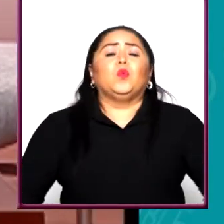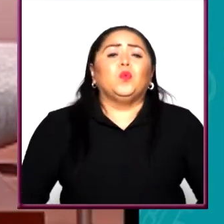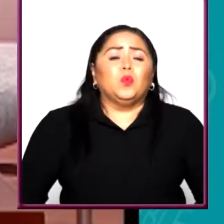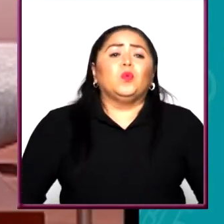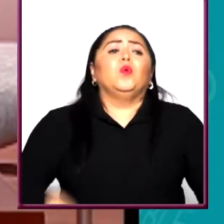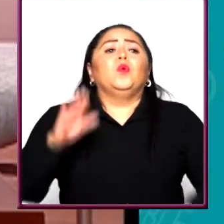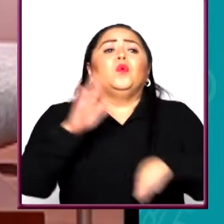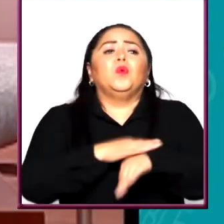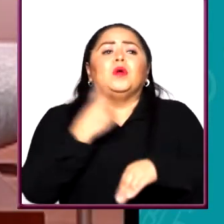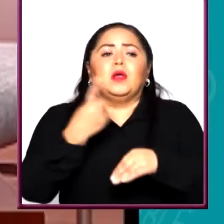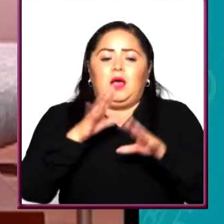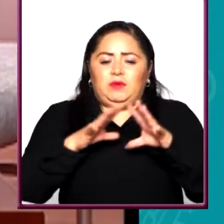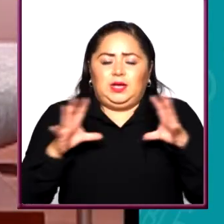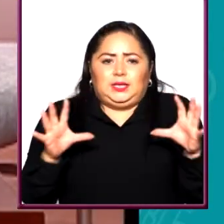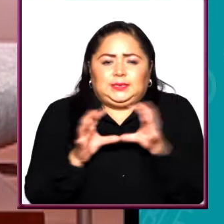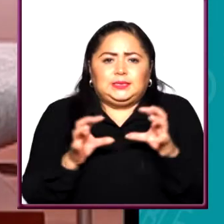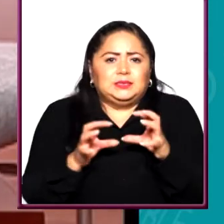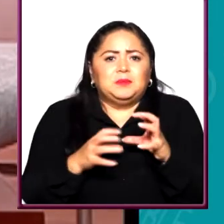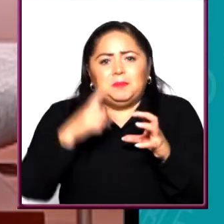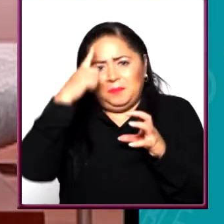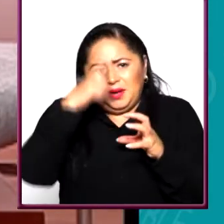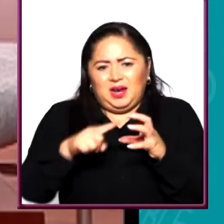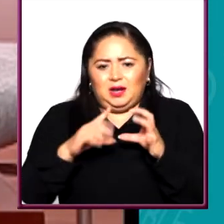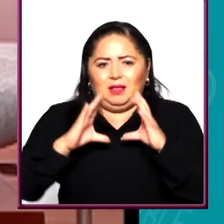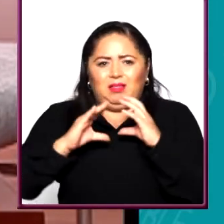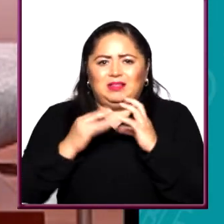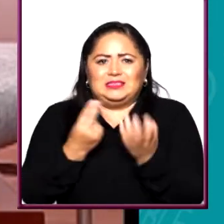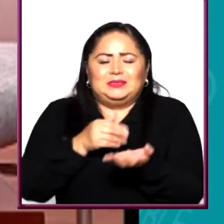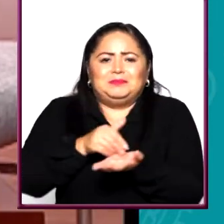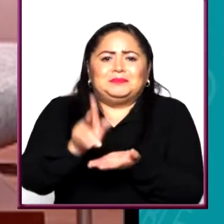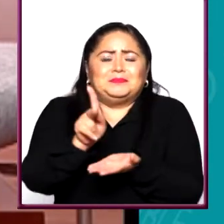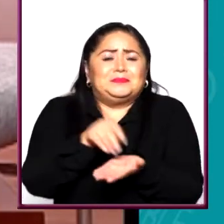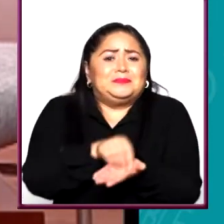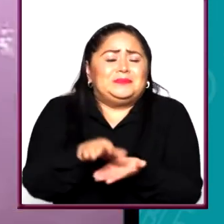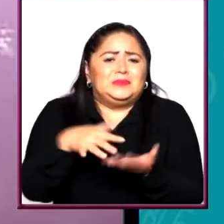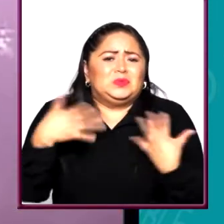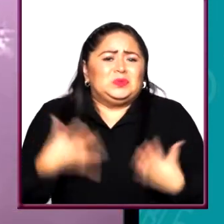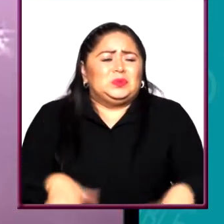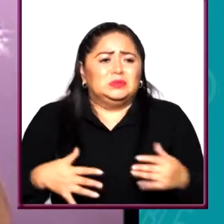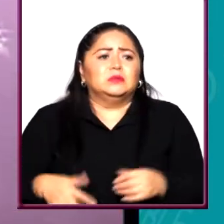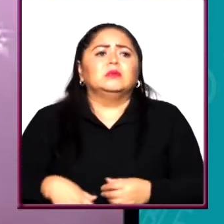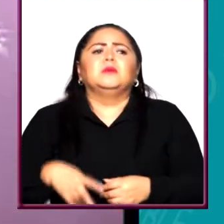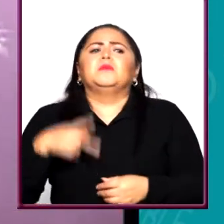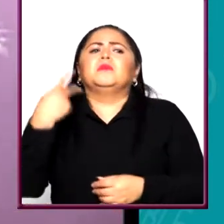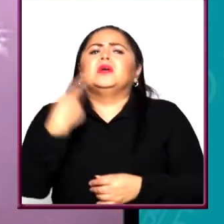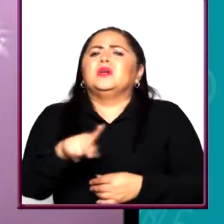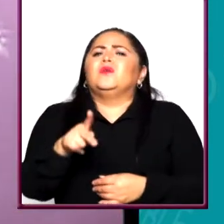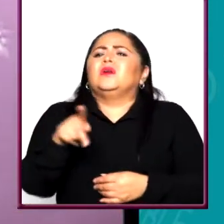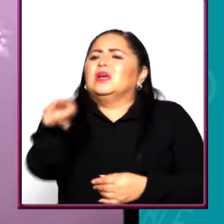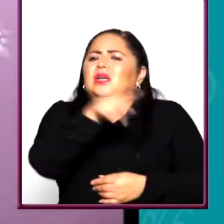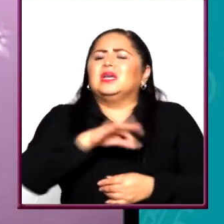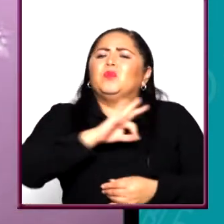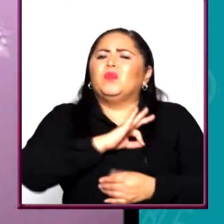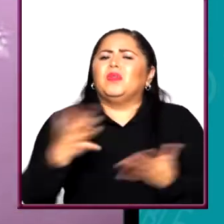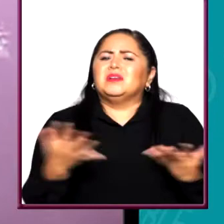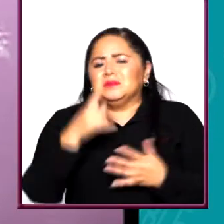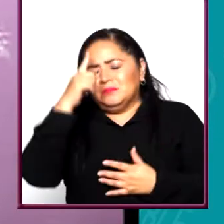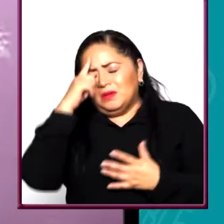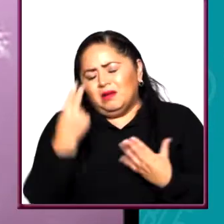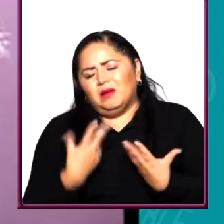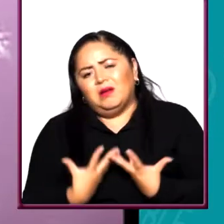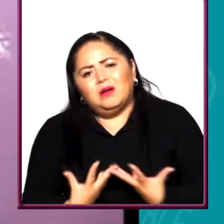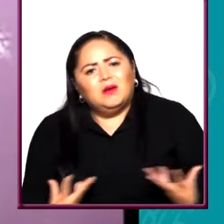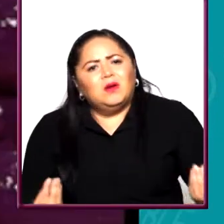ya que este se contrae para sacar el colchoncito del cuerpo. ¿Y qué pueden hacer para que la pasen